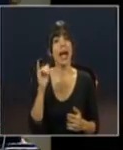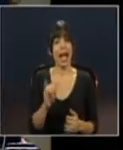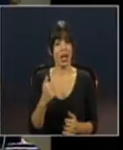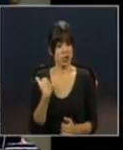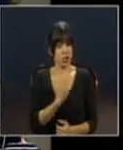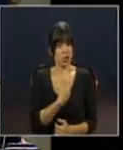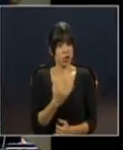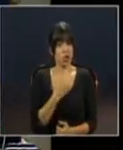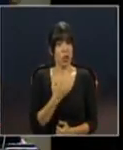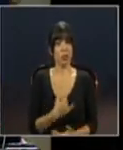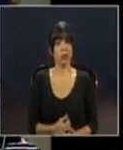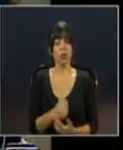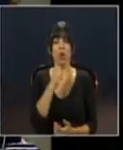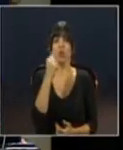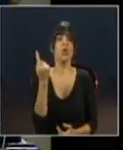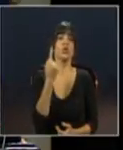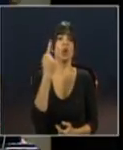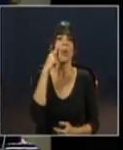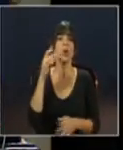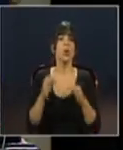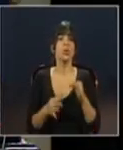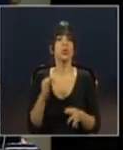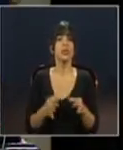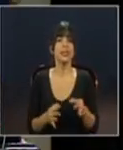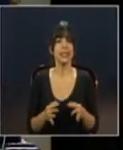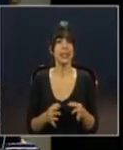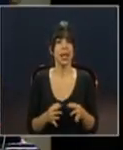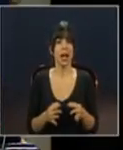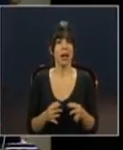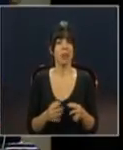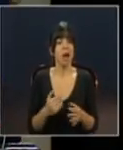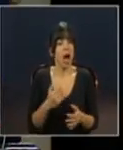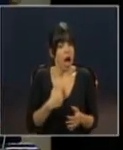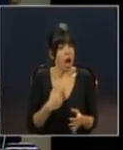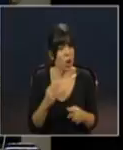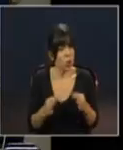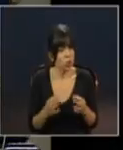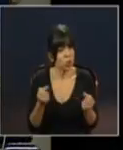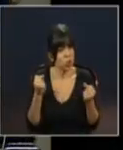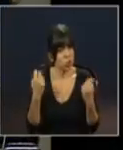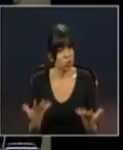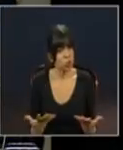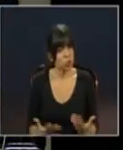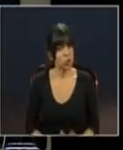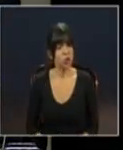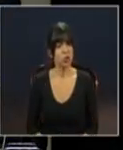somos. No solo lo hago por justicia, que la hay y es mucha.